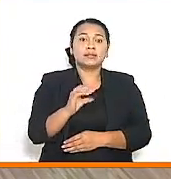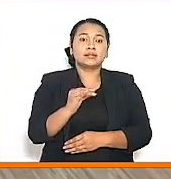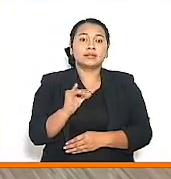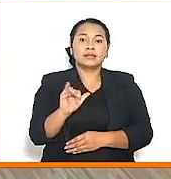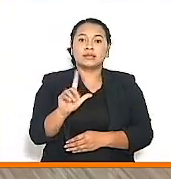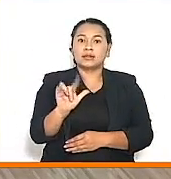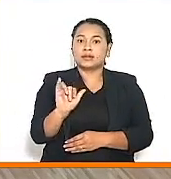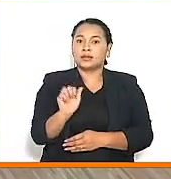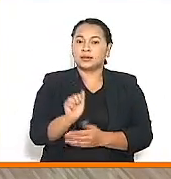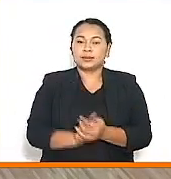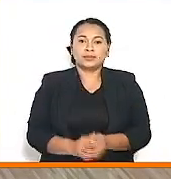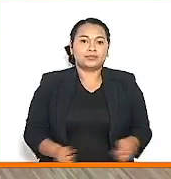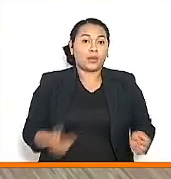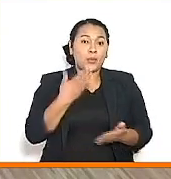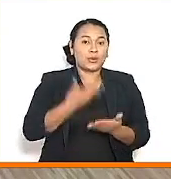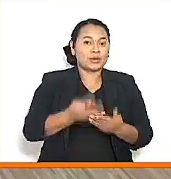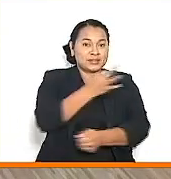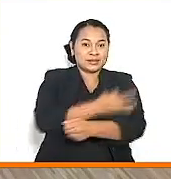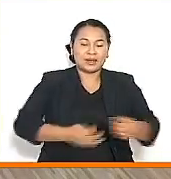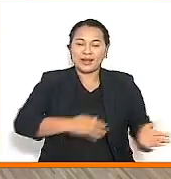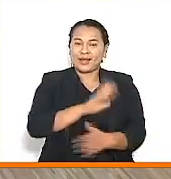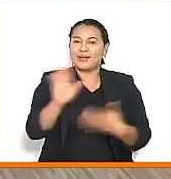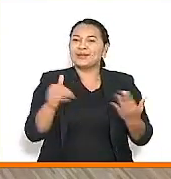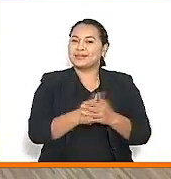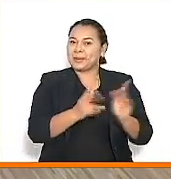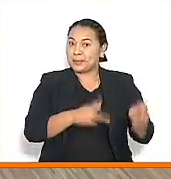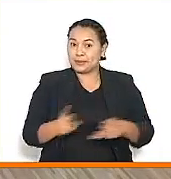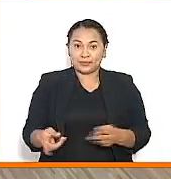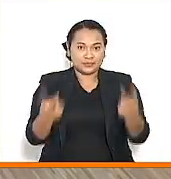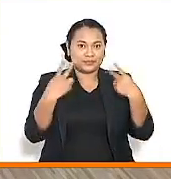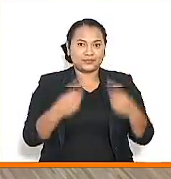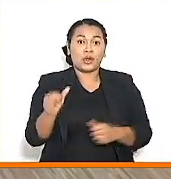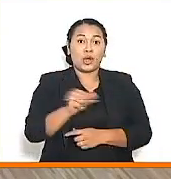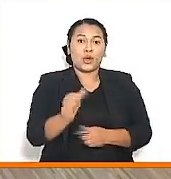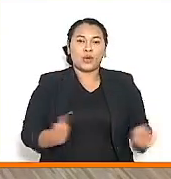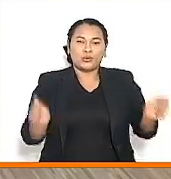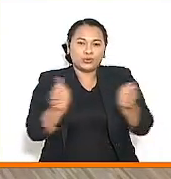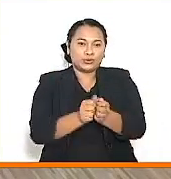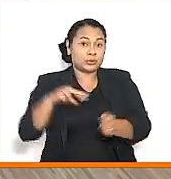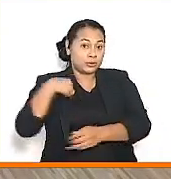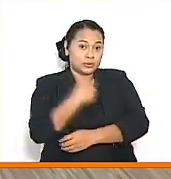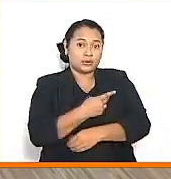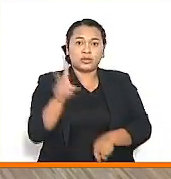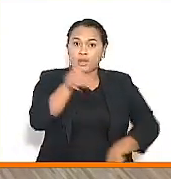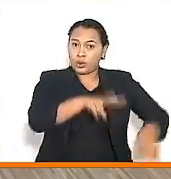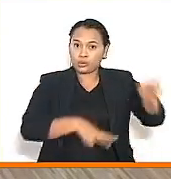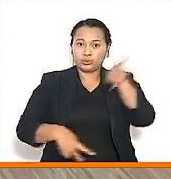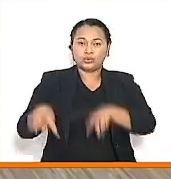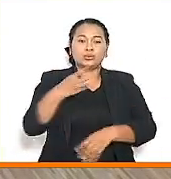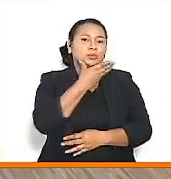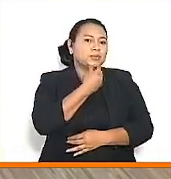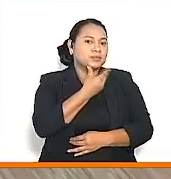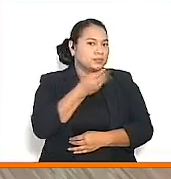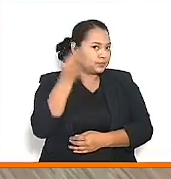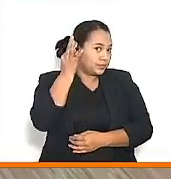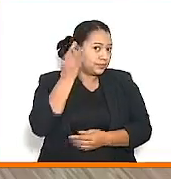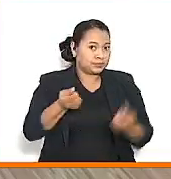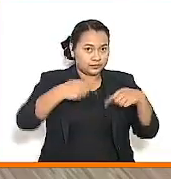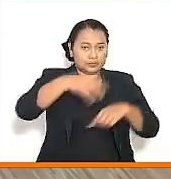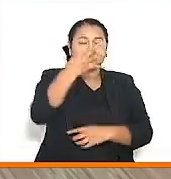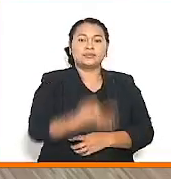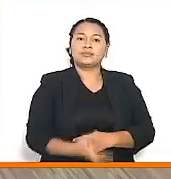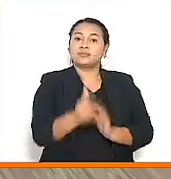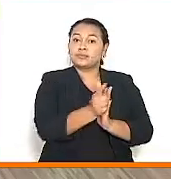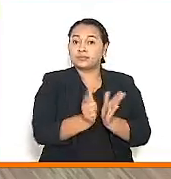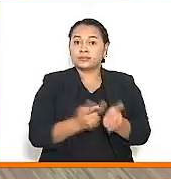Charlene, y buenas tardes a toda nuestra audiencia. El día de hoy nos encontramos en compañía de la auditora y notario que están para dar fe y legalidad a cada uno de nuestros juegos.